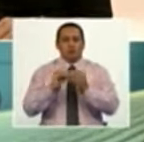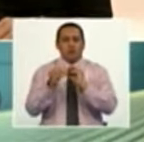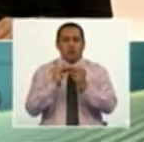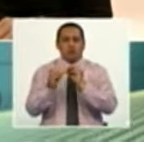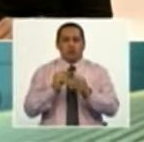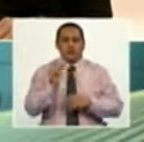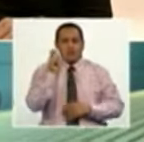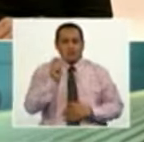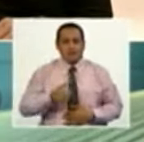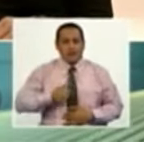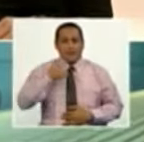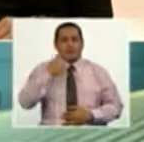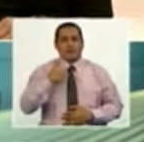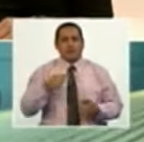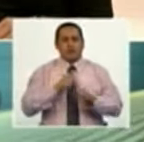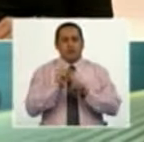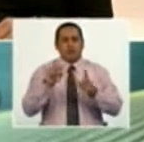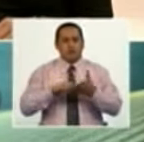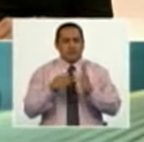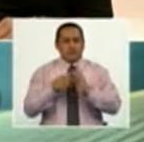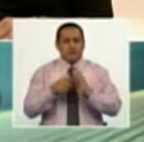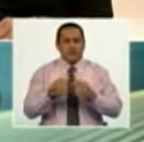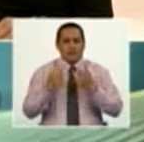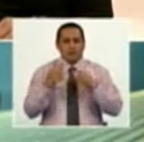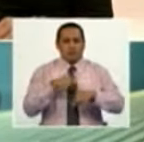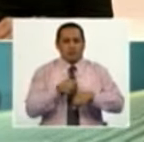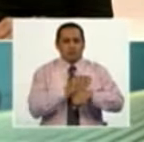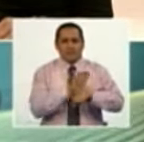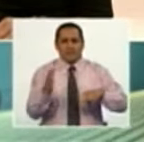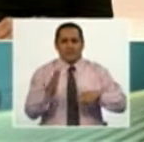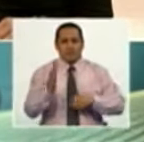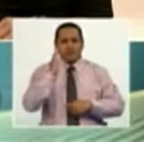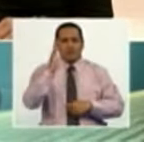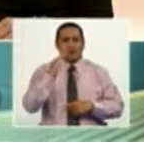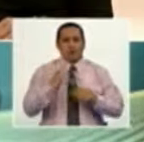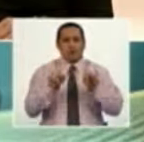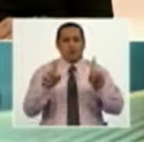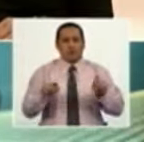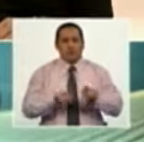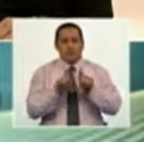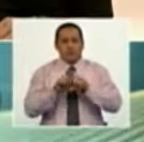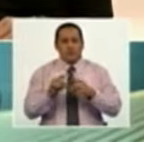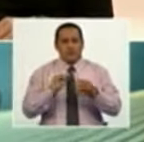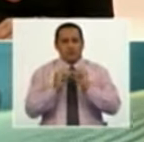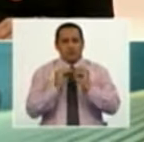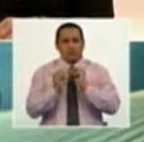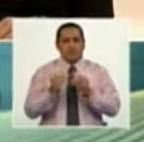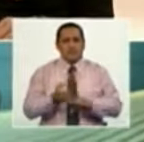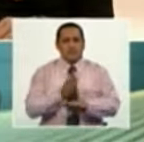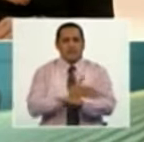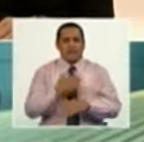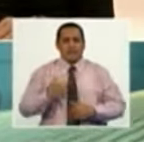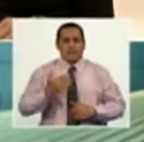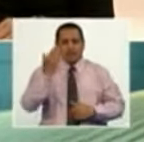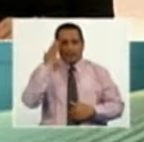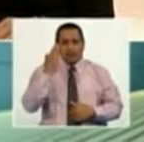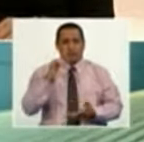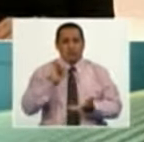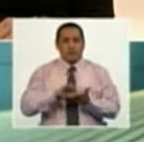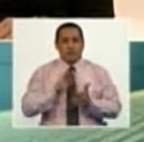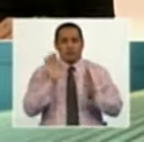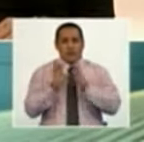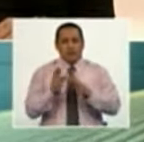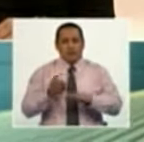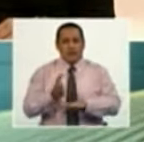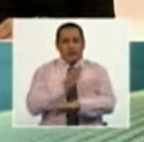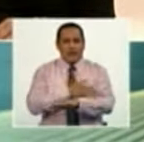condonación por parte del empleador, correcto. No se manejan plazos establecidos, sino así medio referenciales y siempre teniendo en cuenta